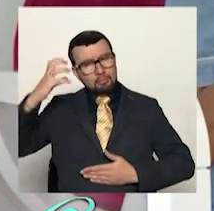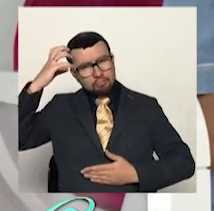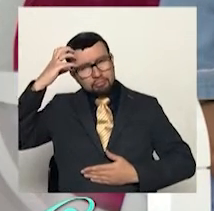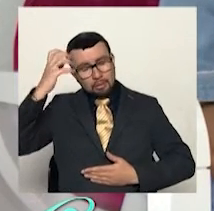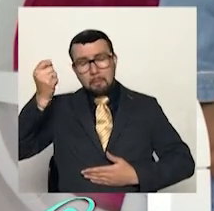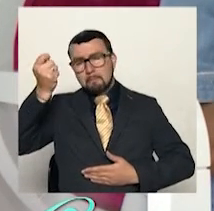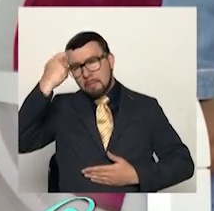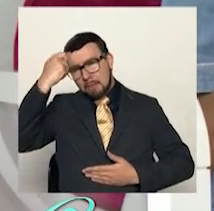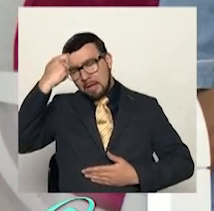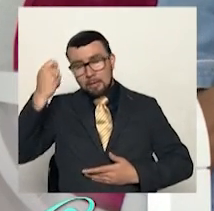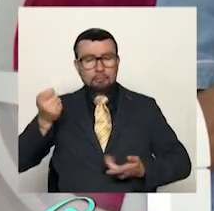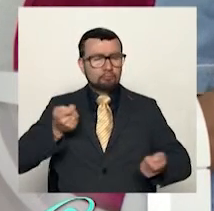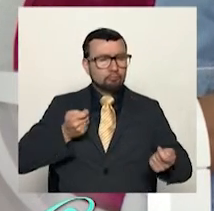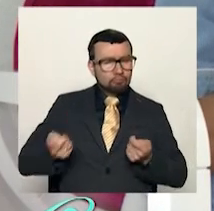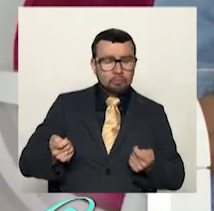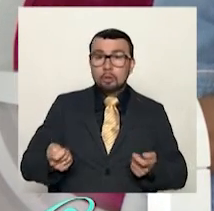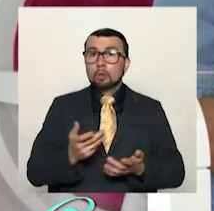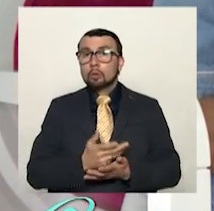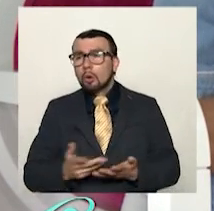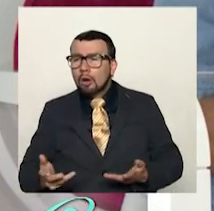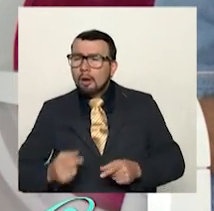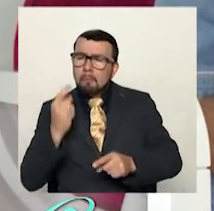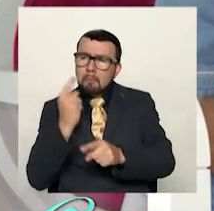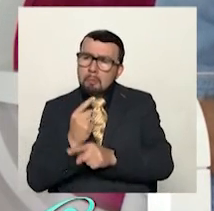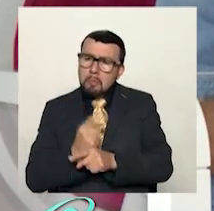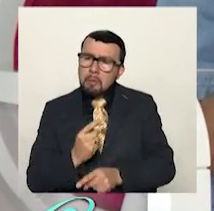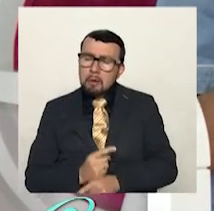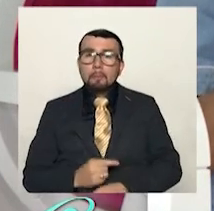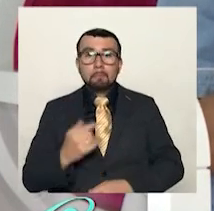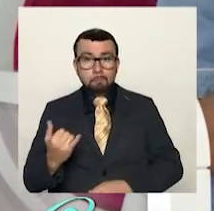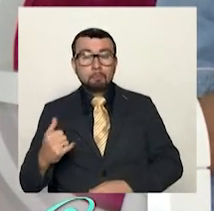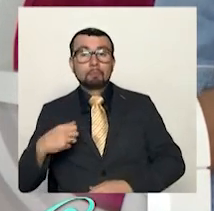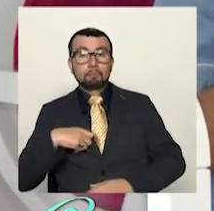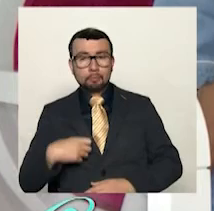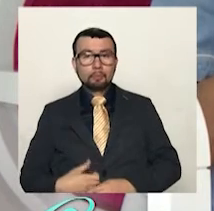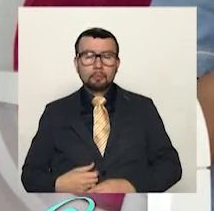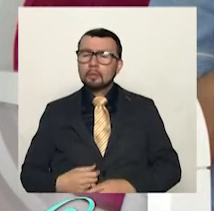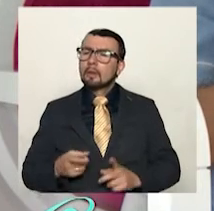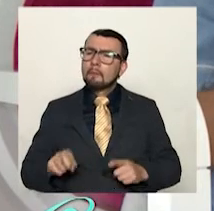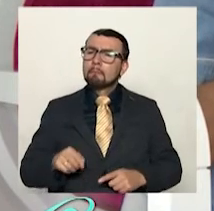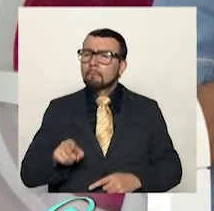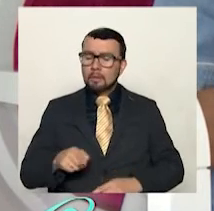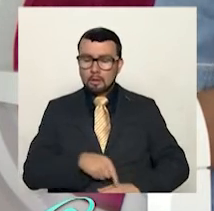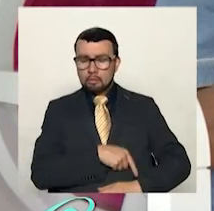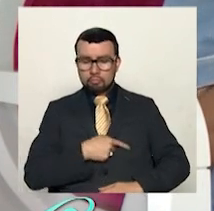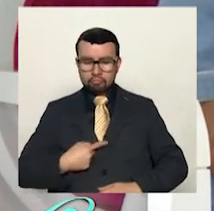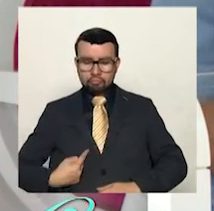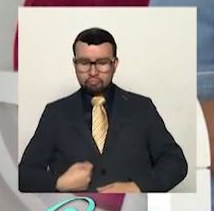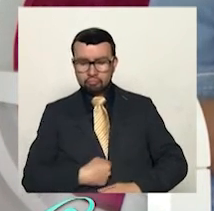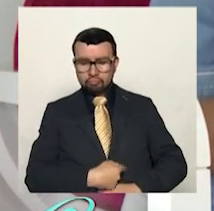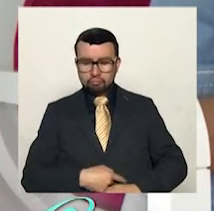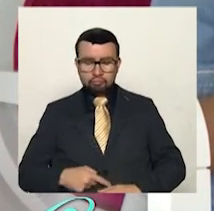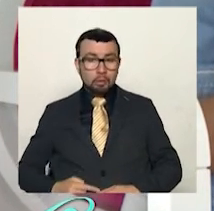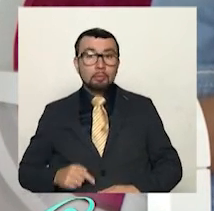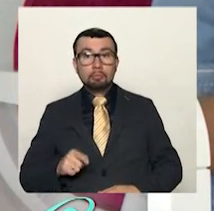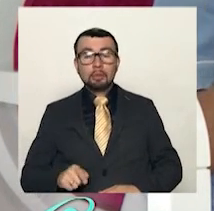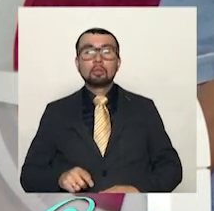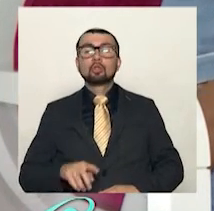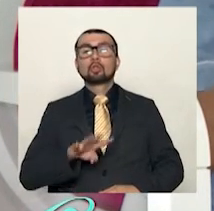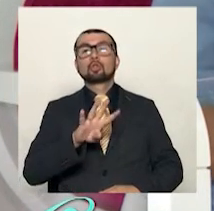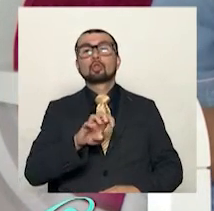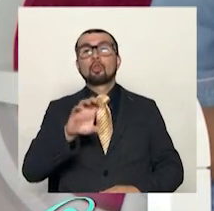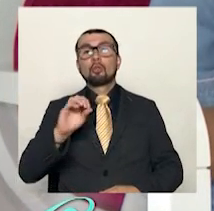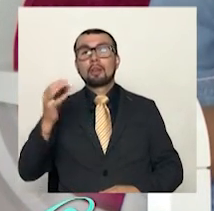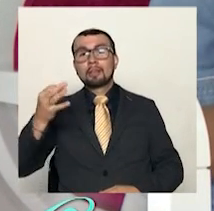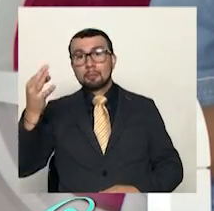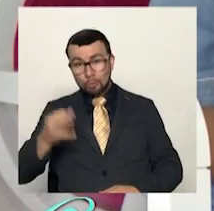y para todos los cuadros que se generan a nivel cerebral. El intestino produce el 90% de la serotonina de nuestro organismo y